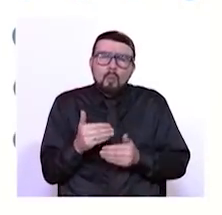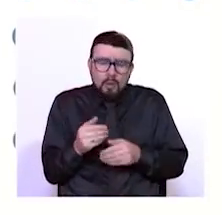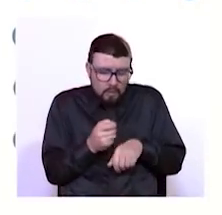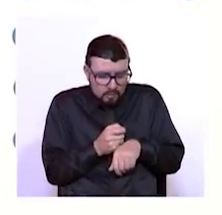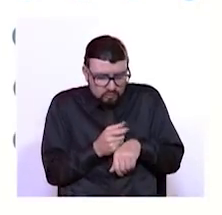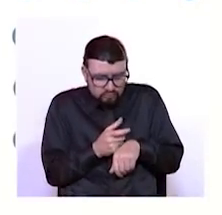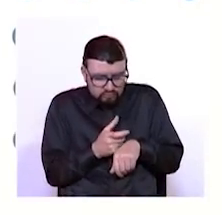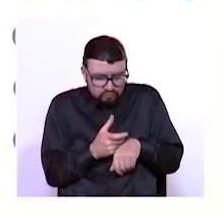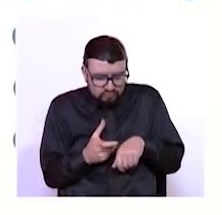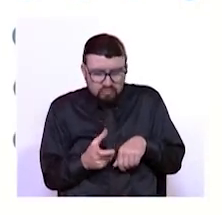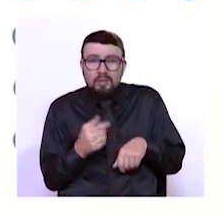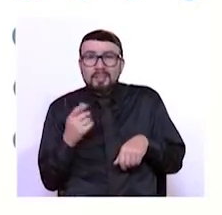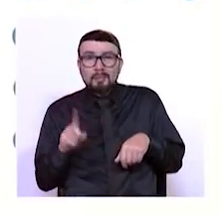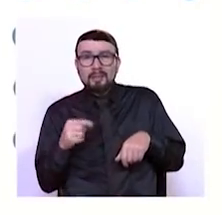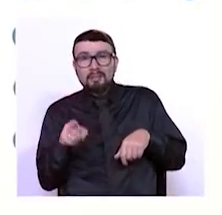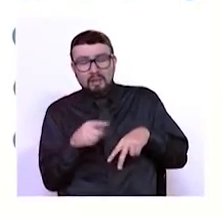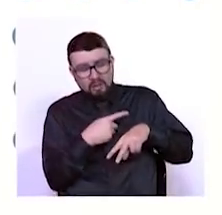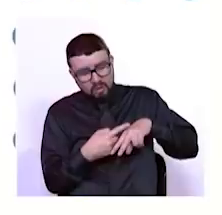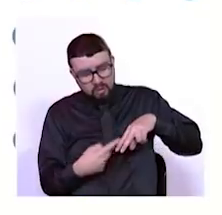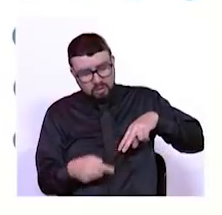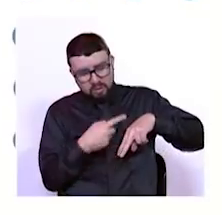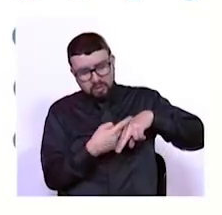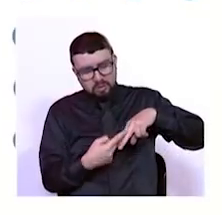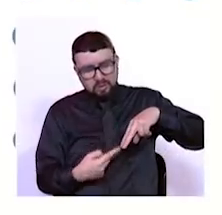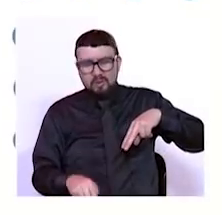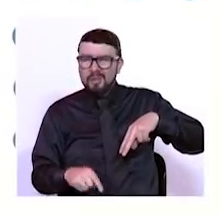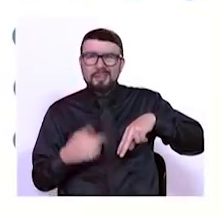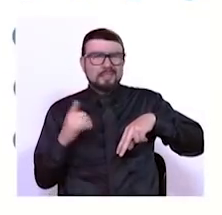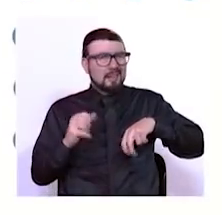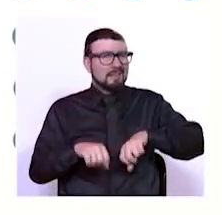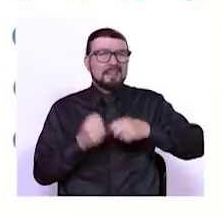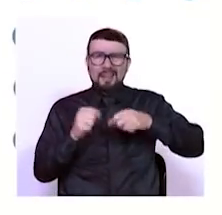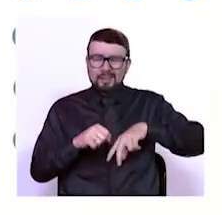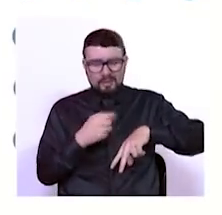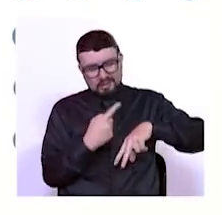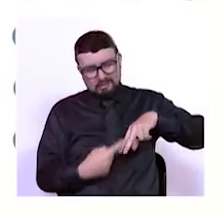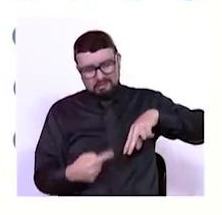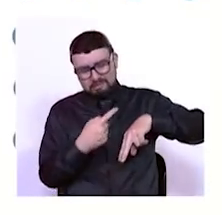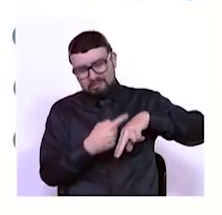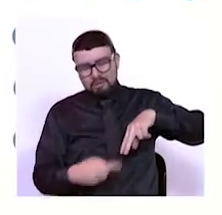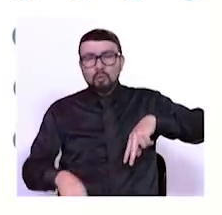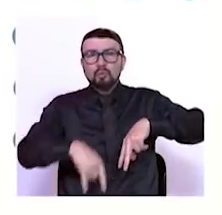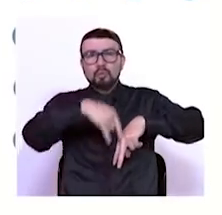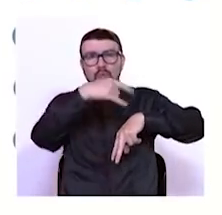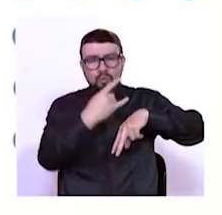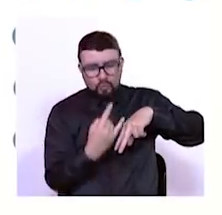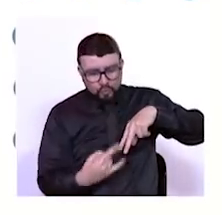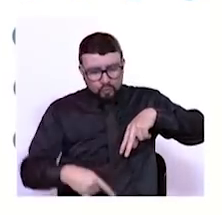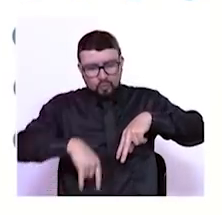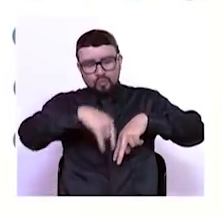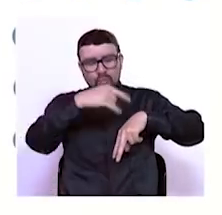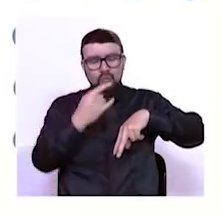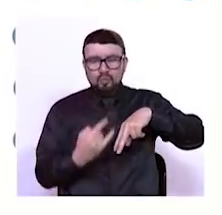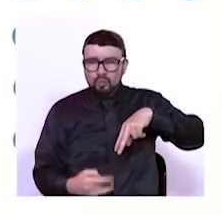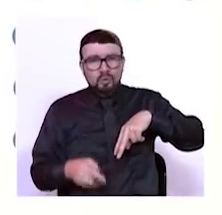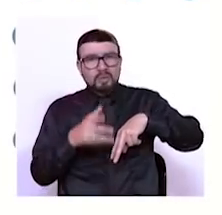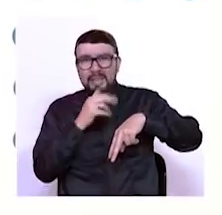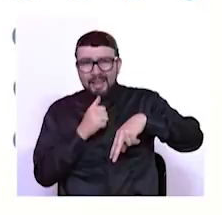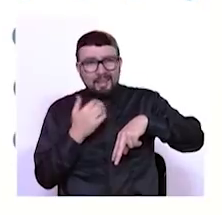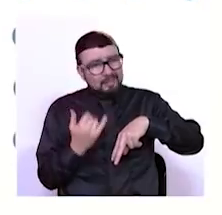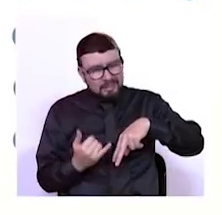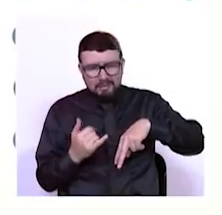el sistema venoso, el sistema de retorno, y cuando ya no aguantó más la piel, se